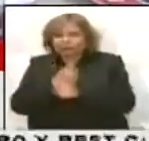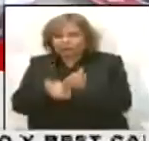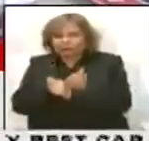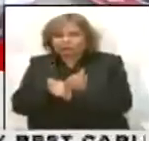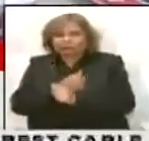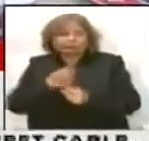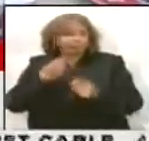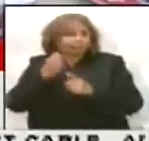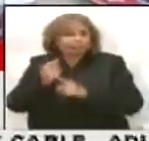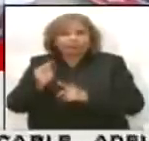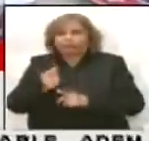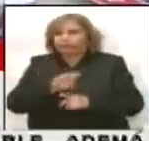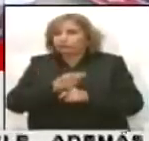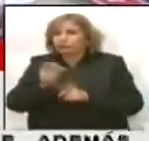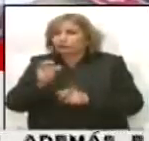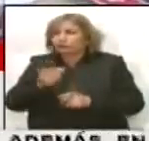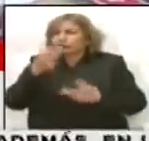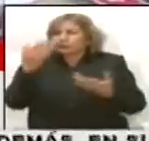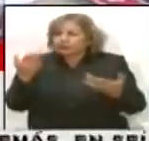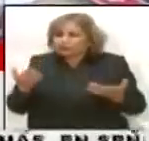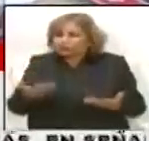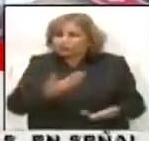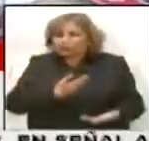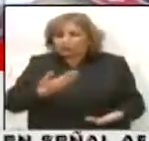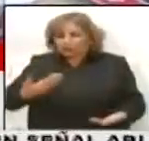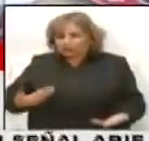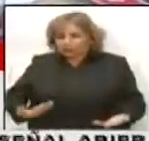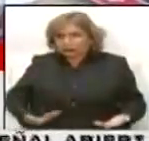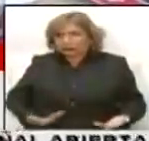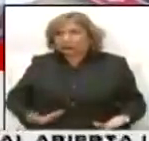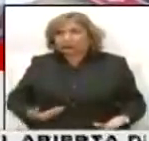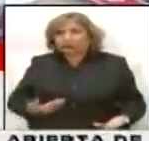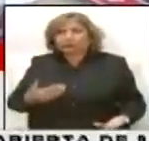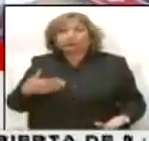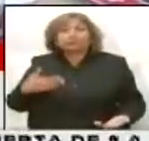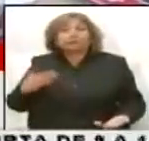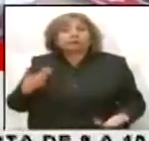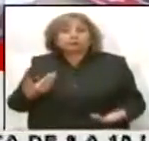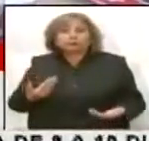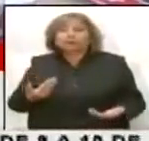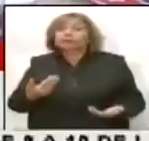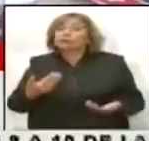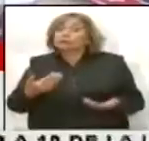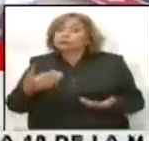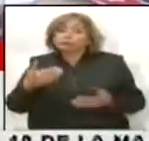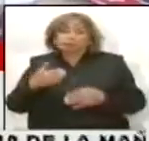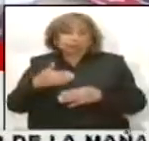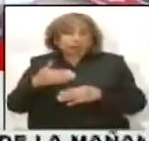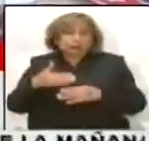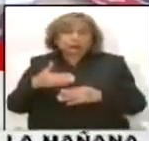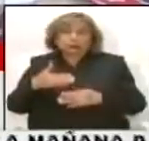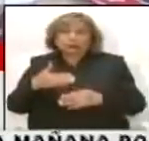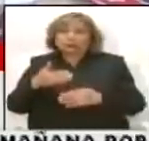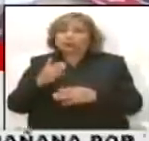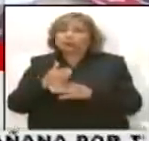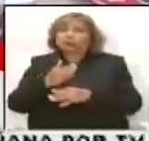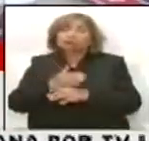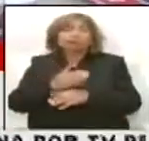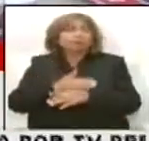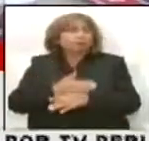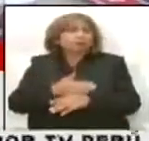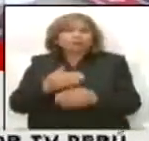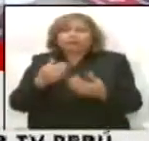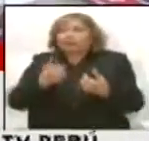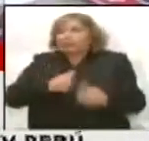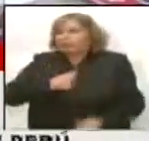de violencia también política por parte del Estado, de poder construir un país realmente reconciliado. Una reconciliación que